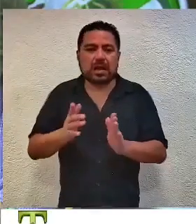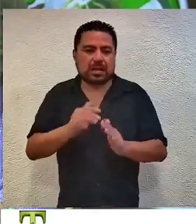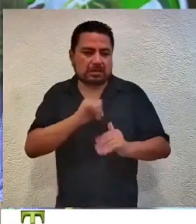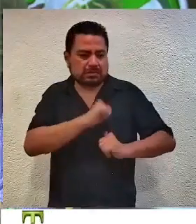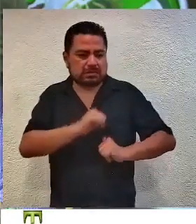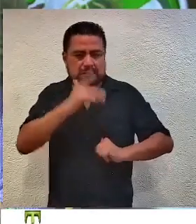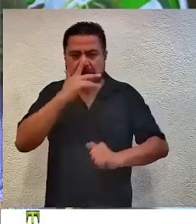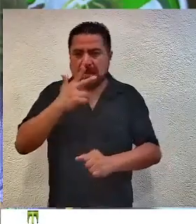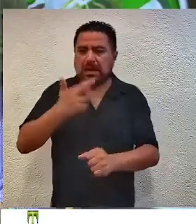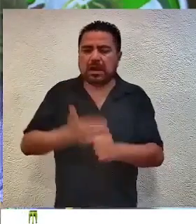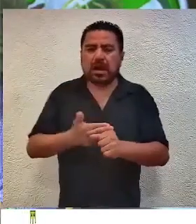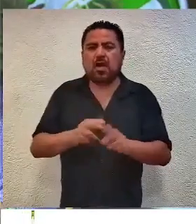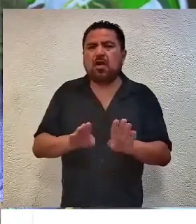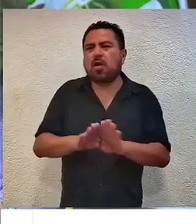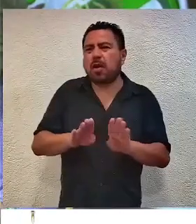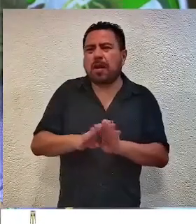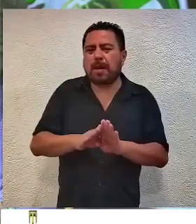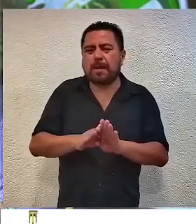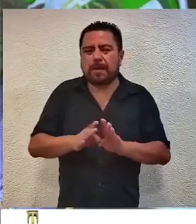competencia que